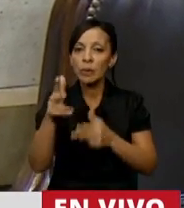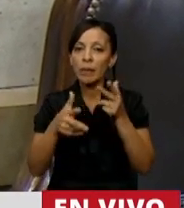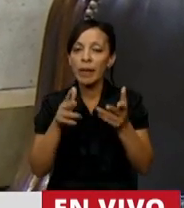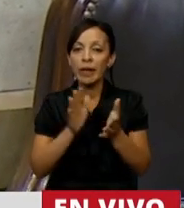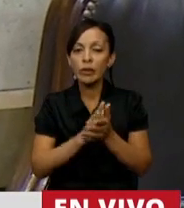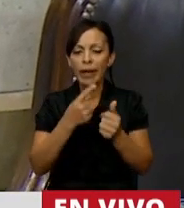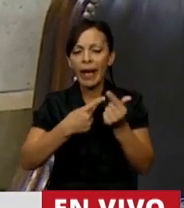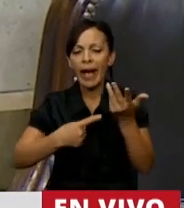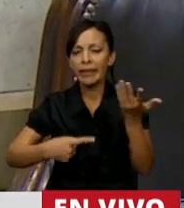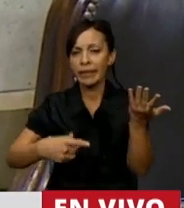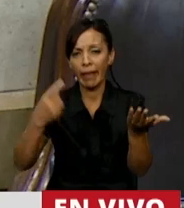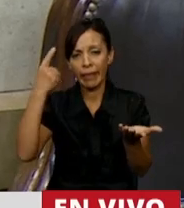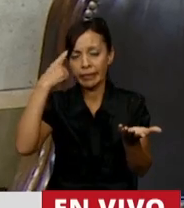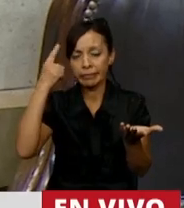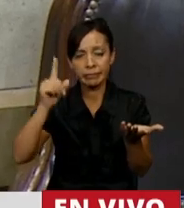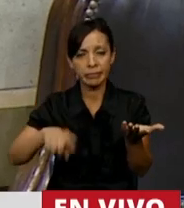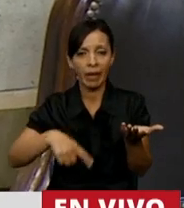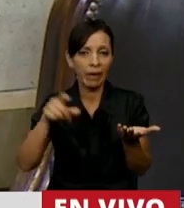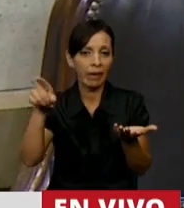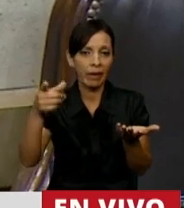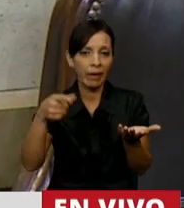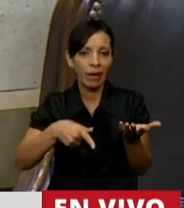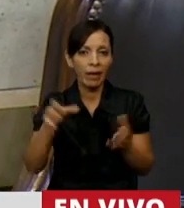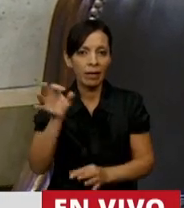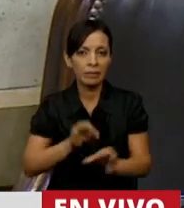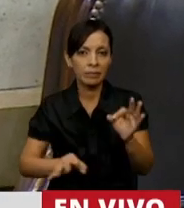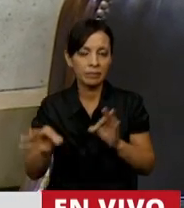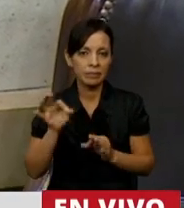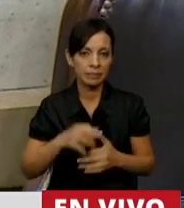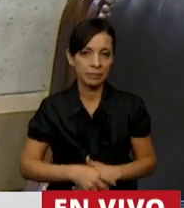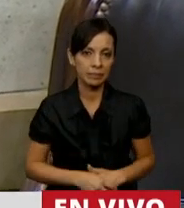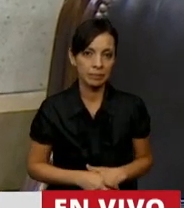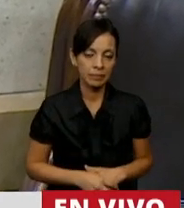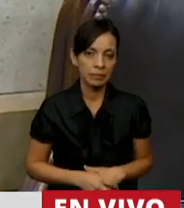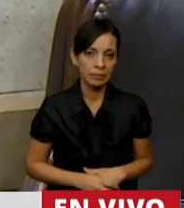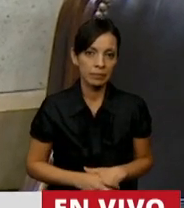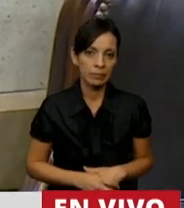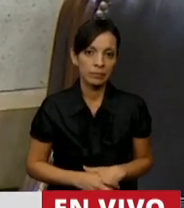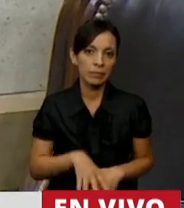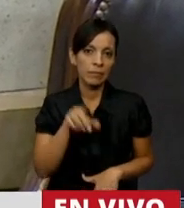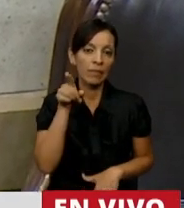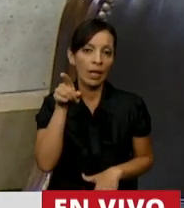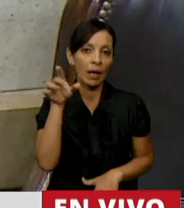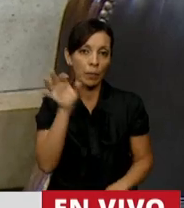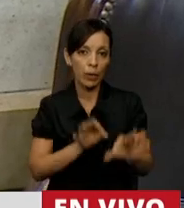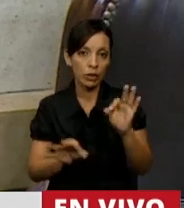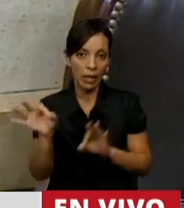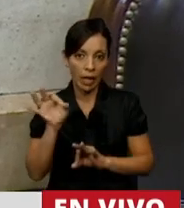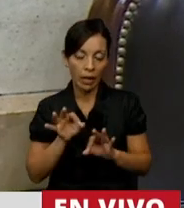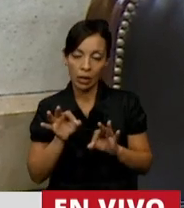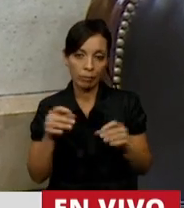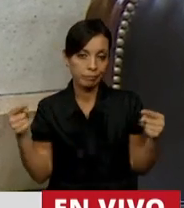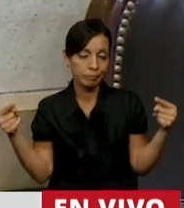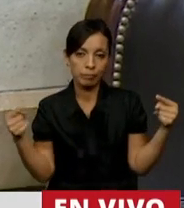serie de incoherencias que se plantean a partir de este proyecto. Está claro que este es un proyecto que choca